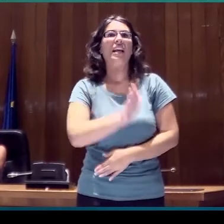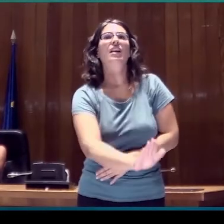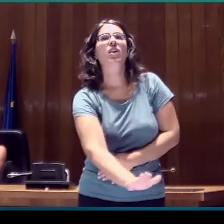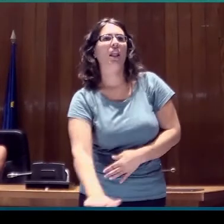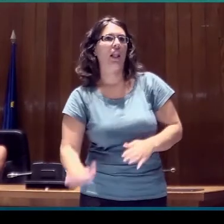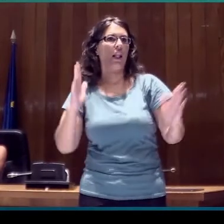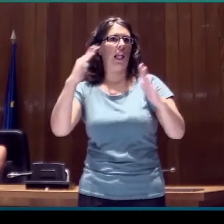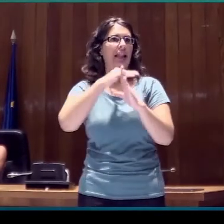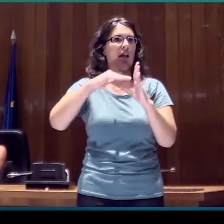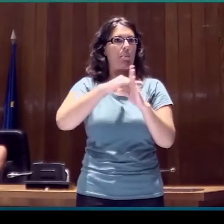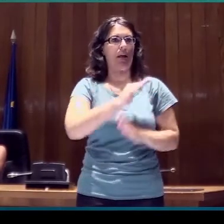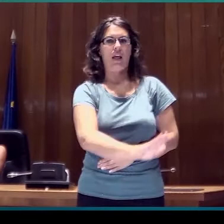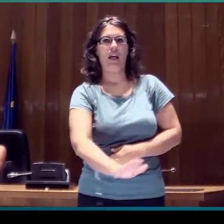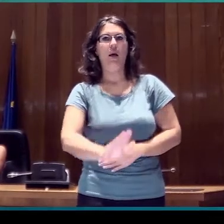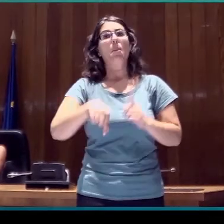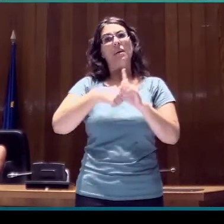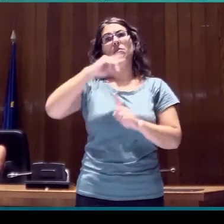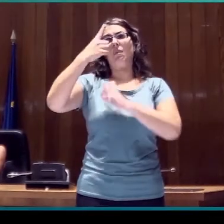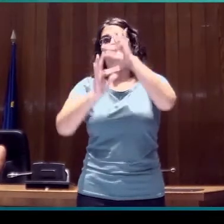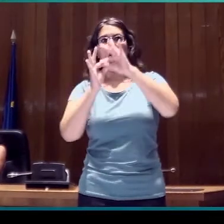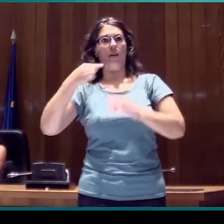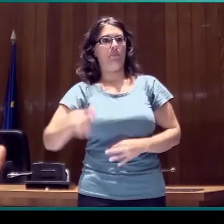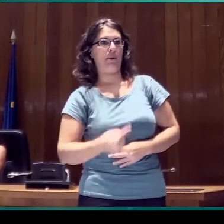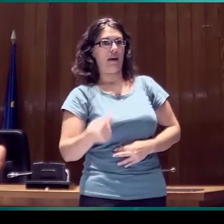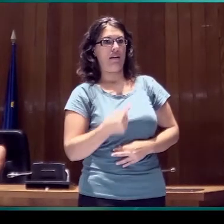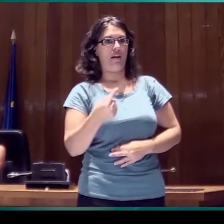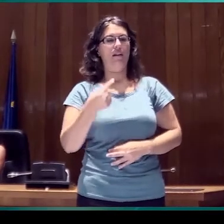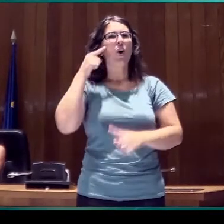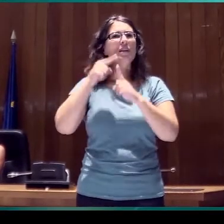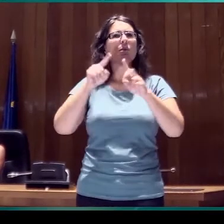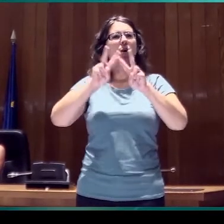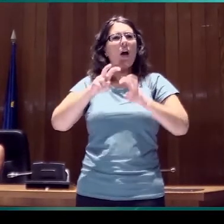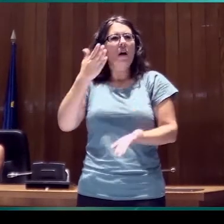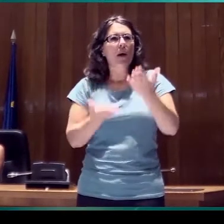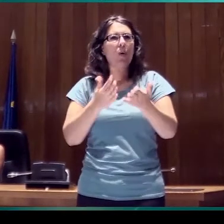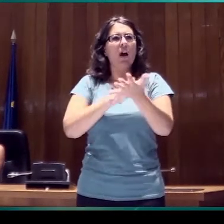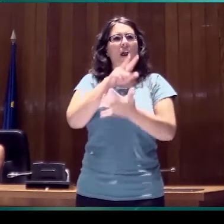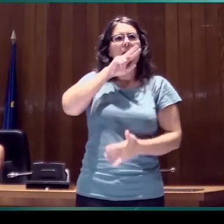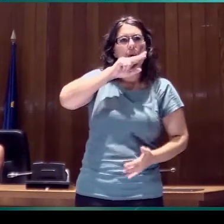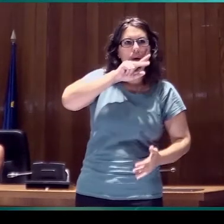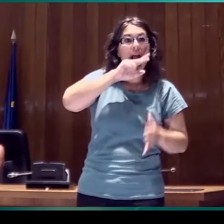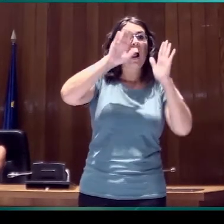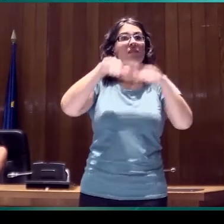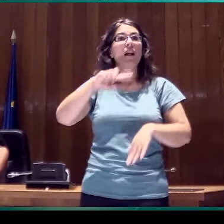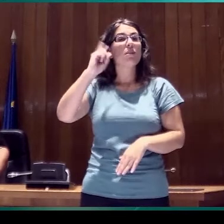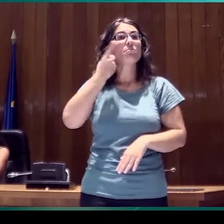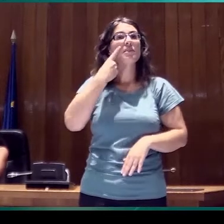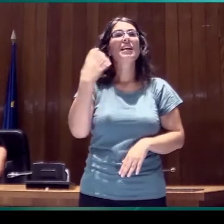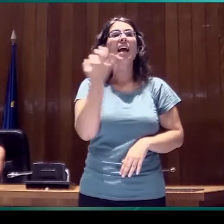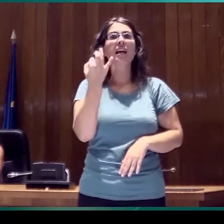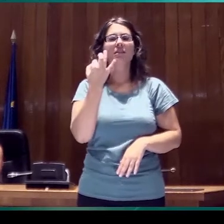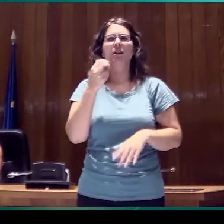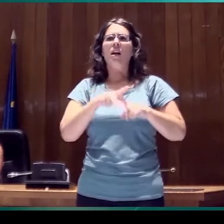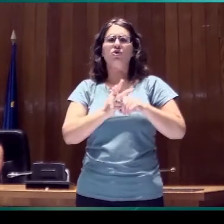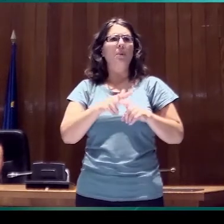y primer ciclo de primaria, para evaluar la lengua oral, encontrábamos que teníamos bastantes instrumentos. Pero,